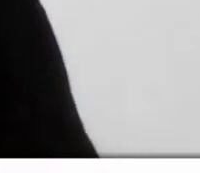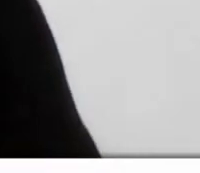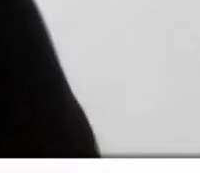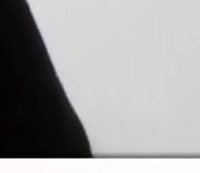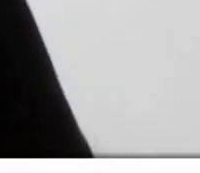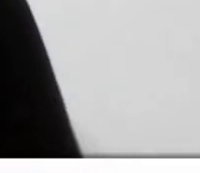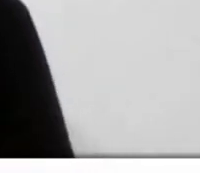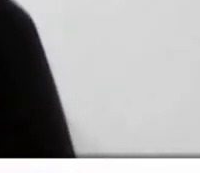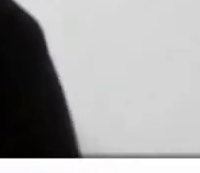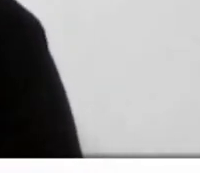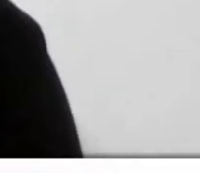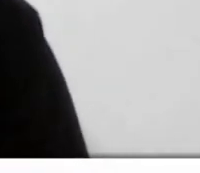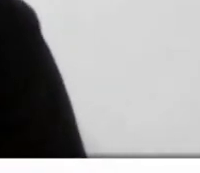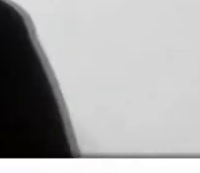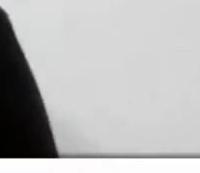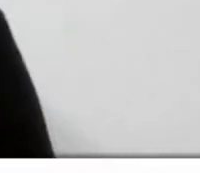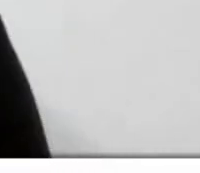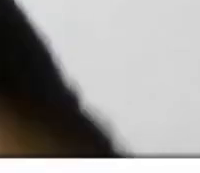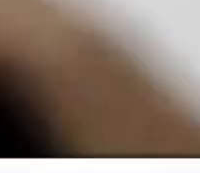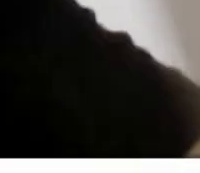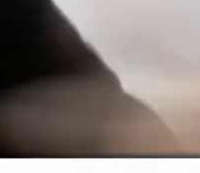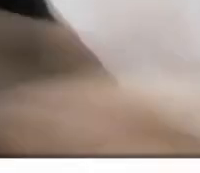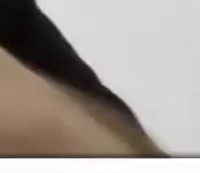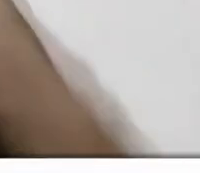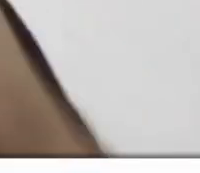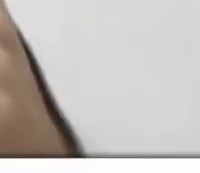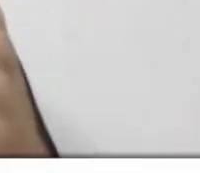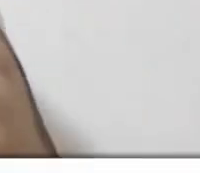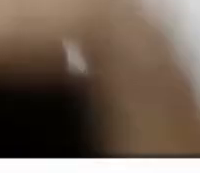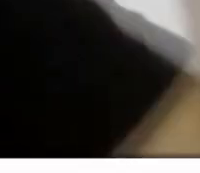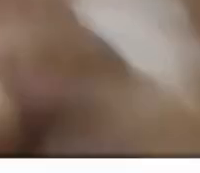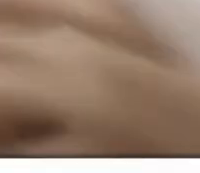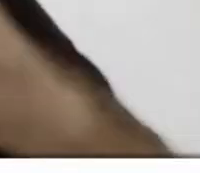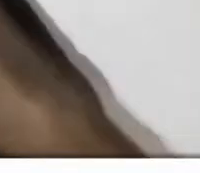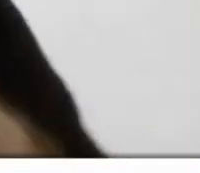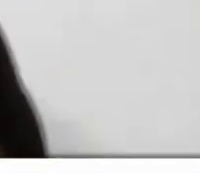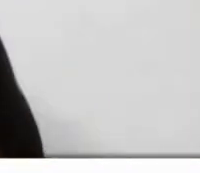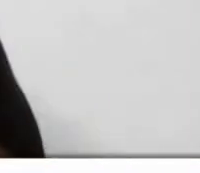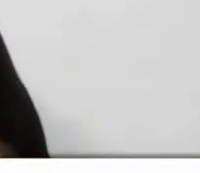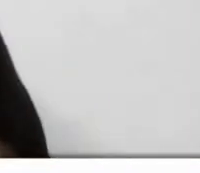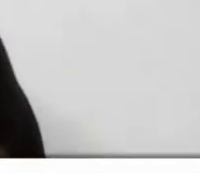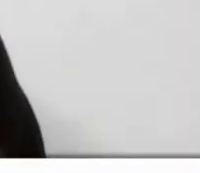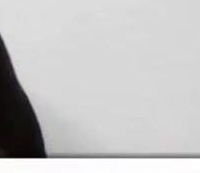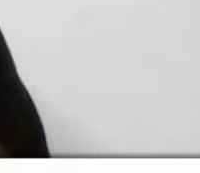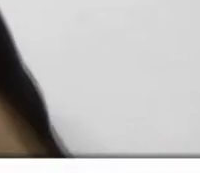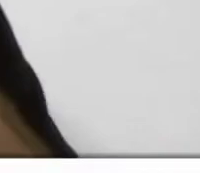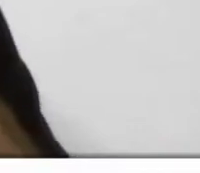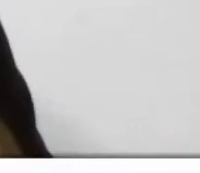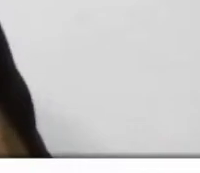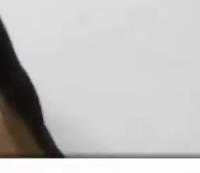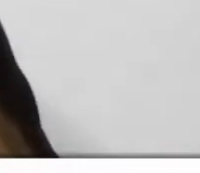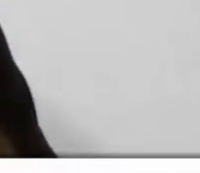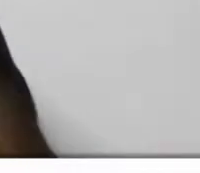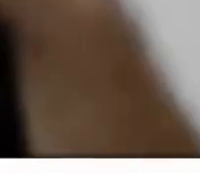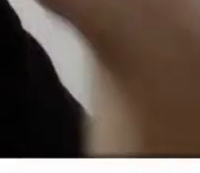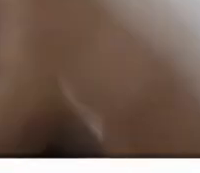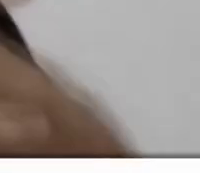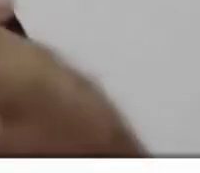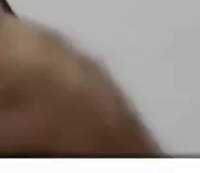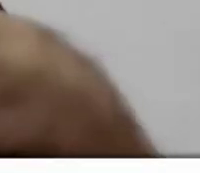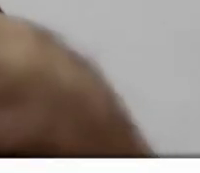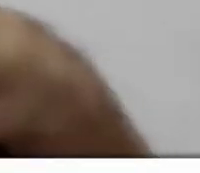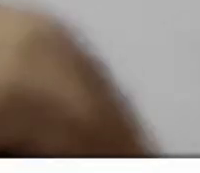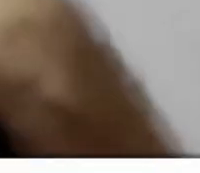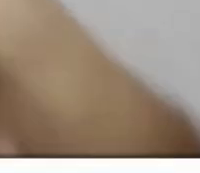Un grupo de chacareros se organizó, peticionó ante el Estado, encontró respuesta del Estado, pero no solamente se